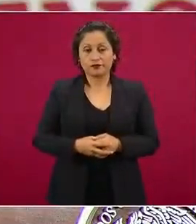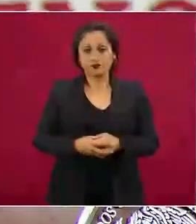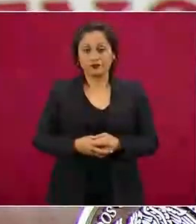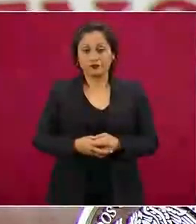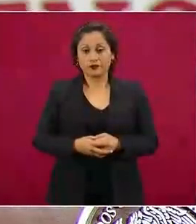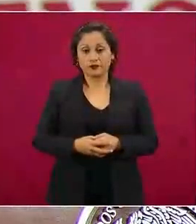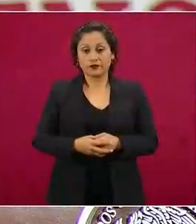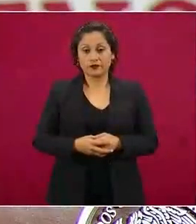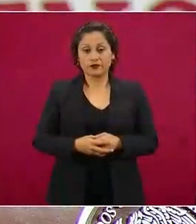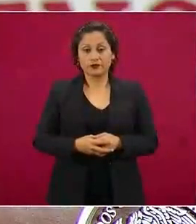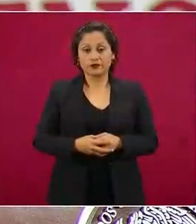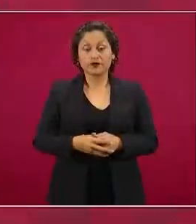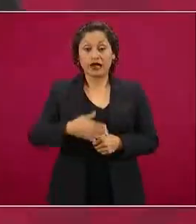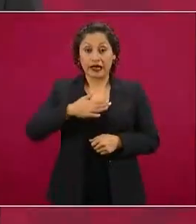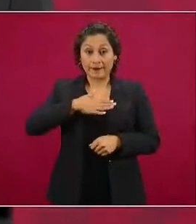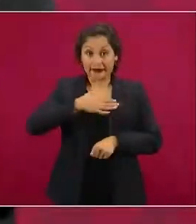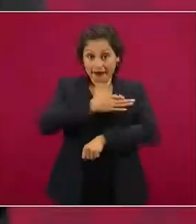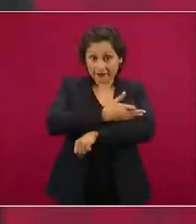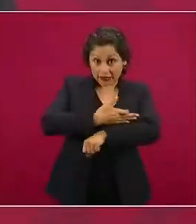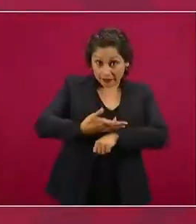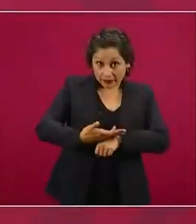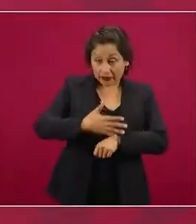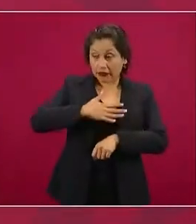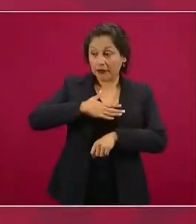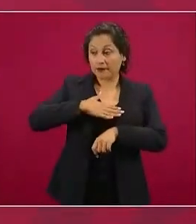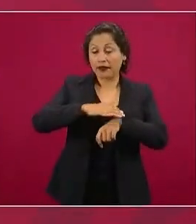ni amigos,